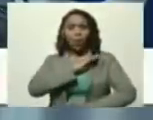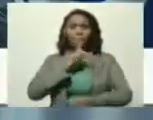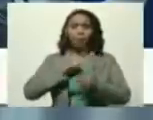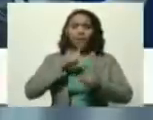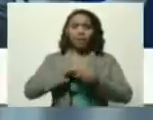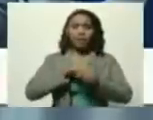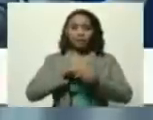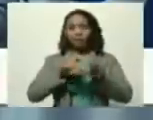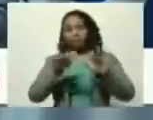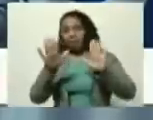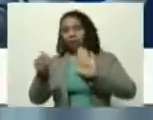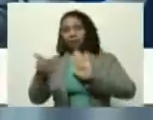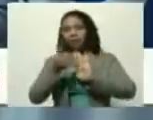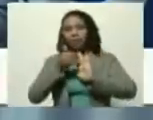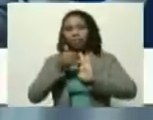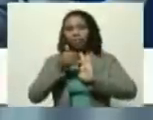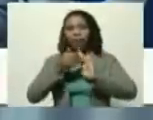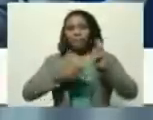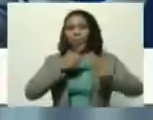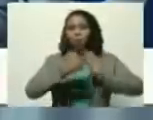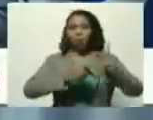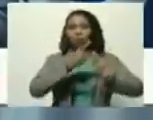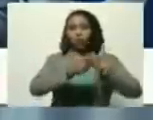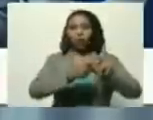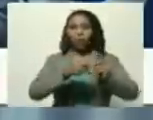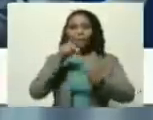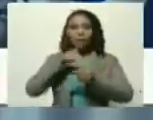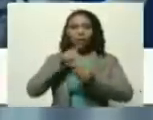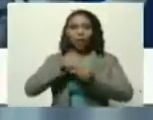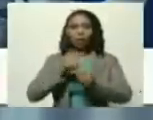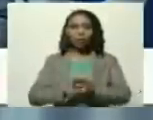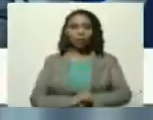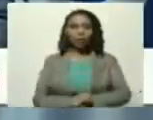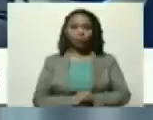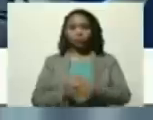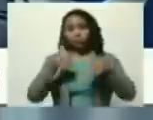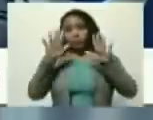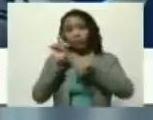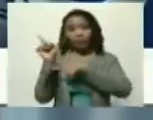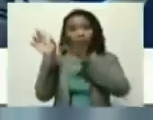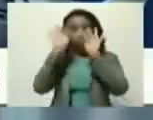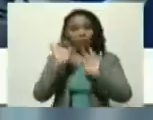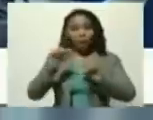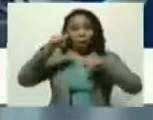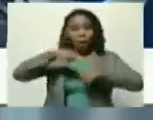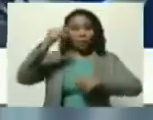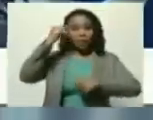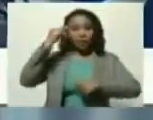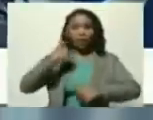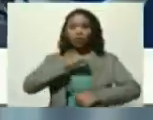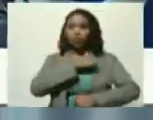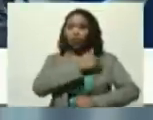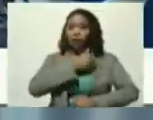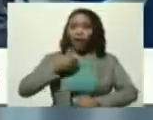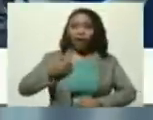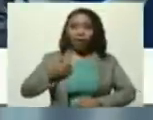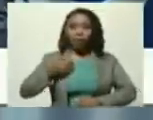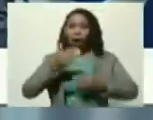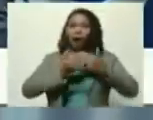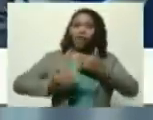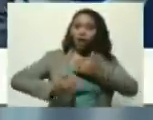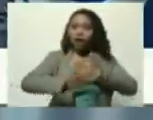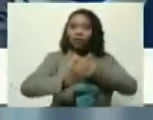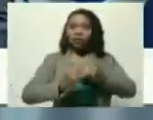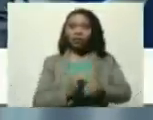obviamente afectan a la producción petrolera. En tal sentido, pues el día de hoy queremos avanzar,